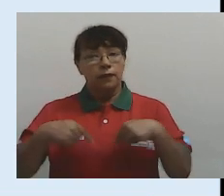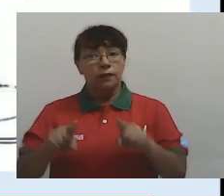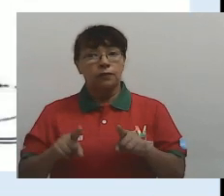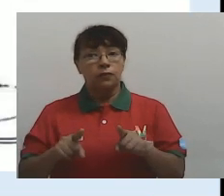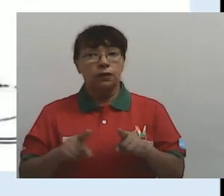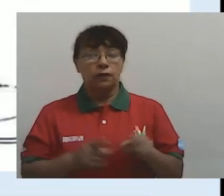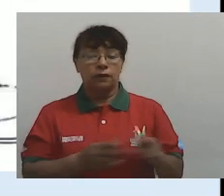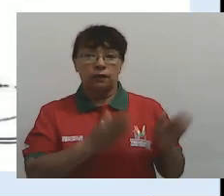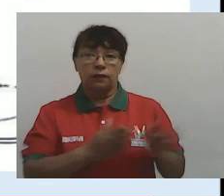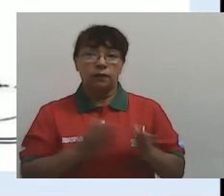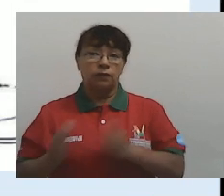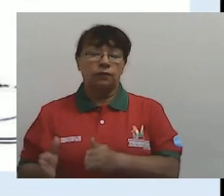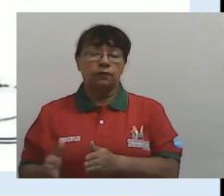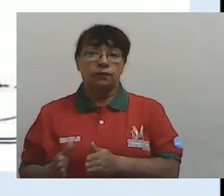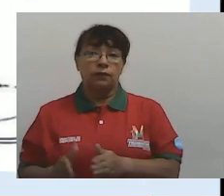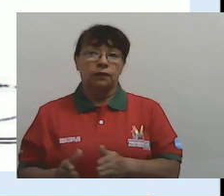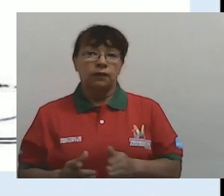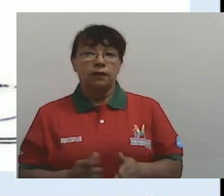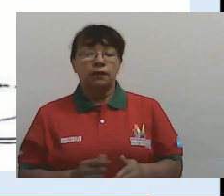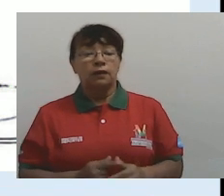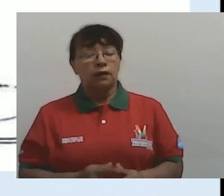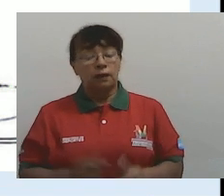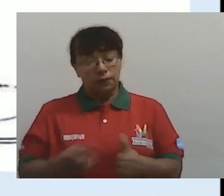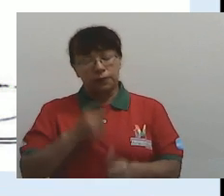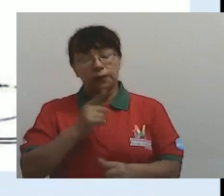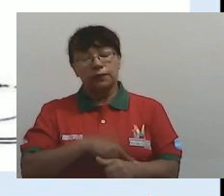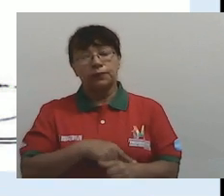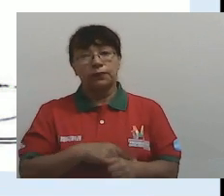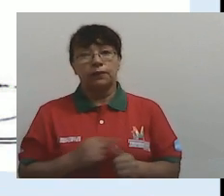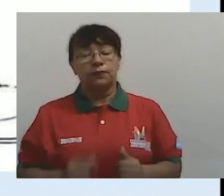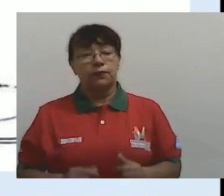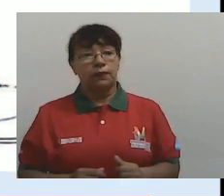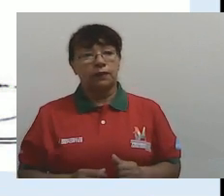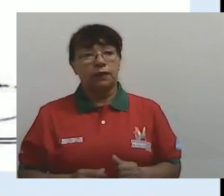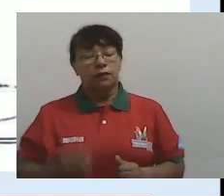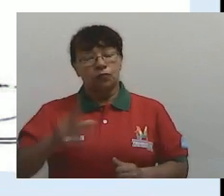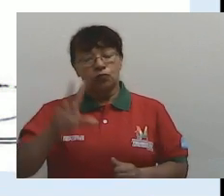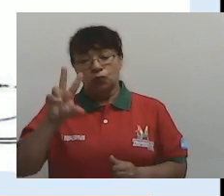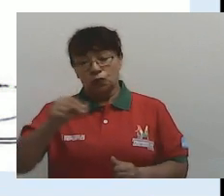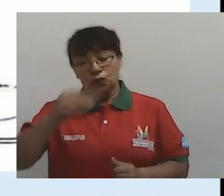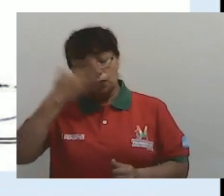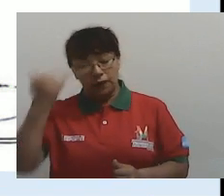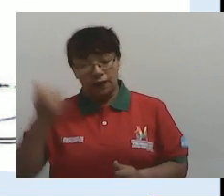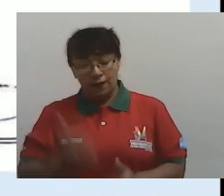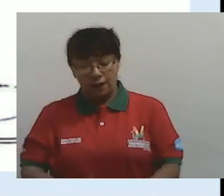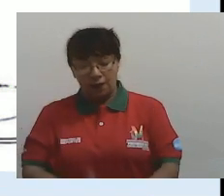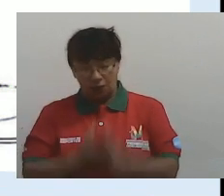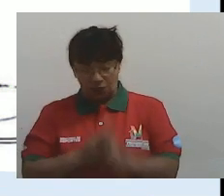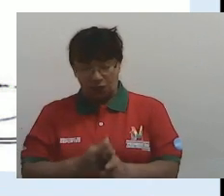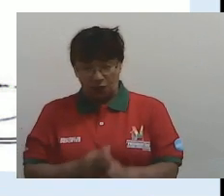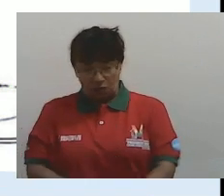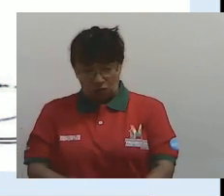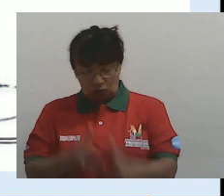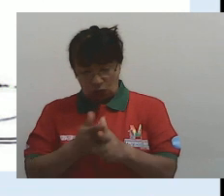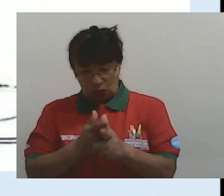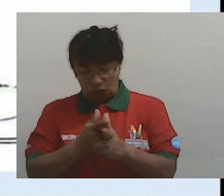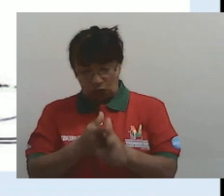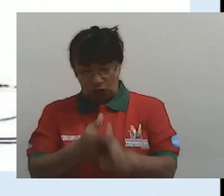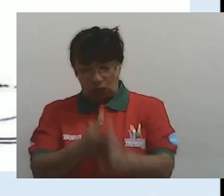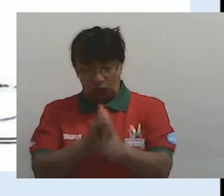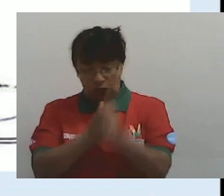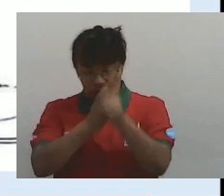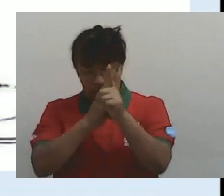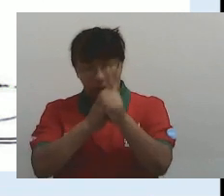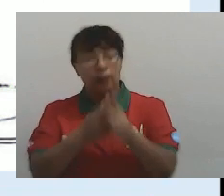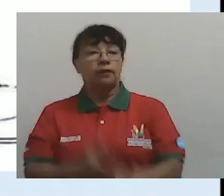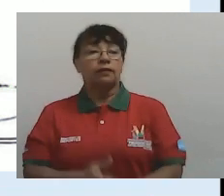las pruebas. Una de las primeras pruebas, no se olviden por favor que la velocidad es el elemento más importante